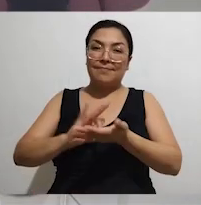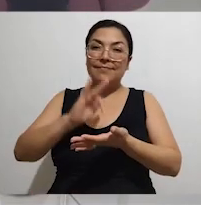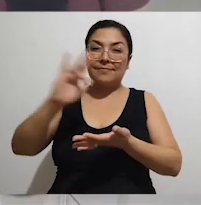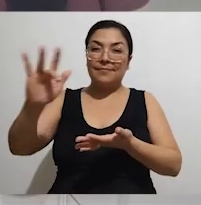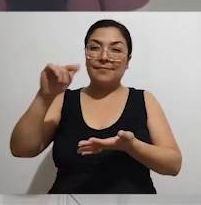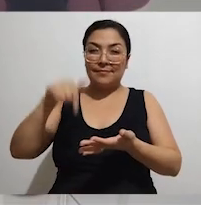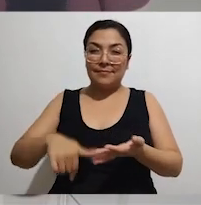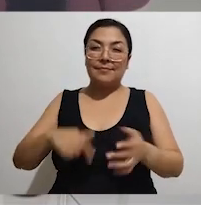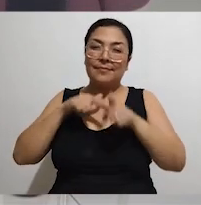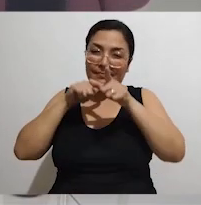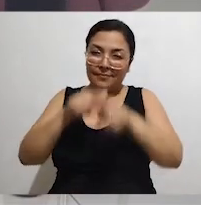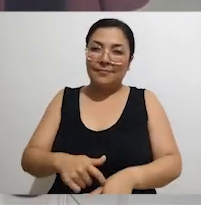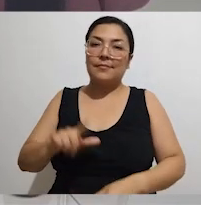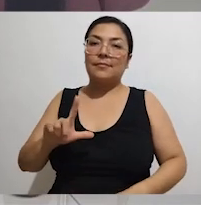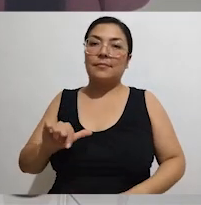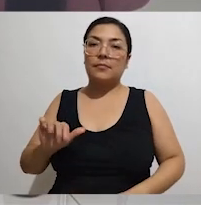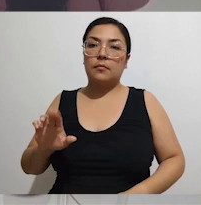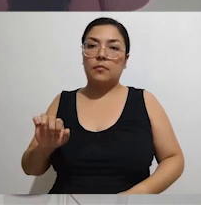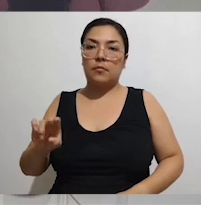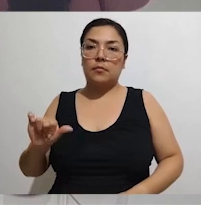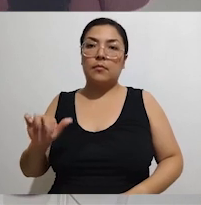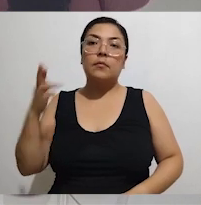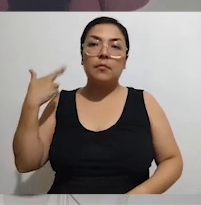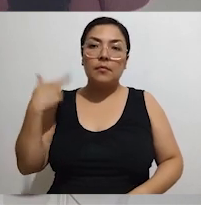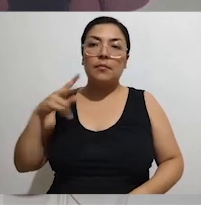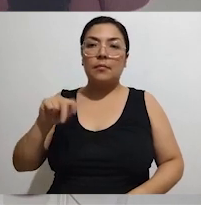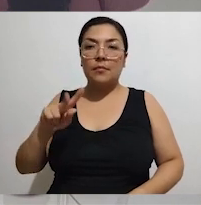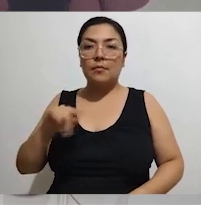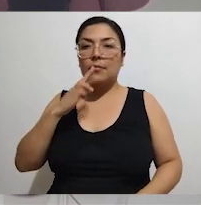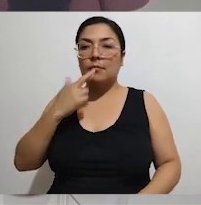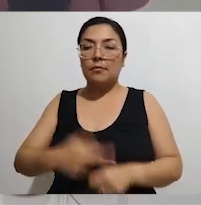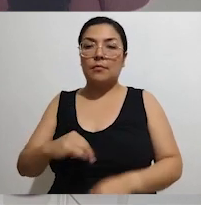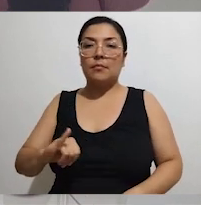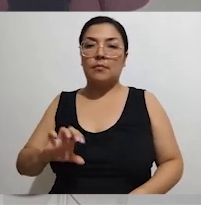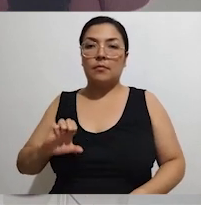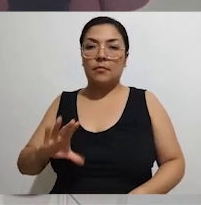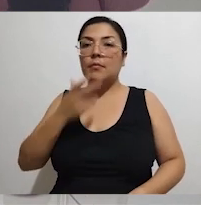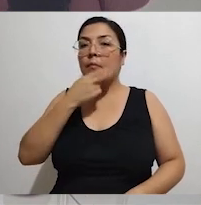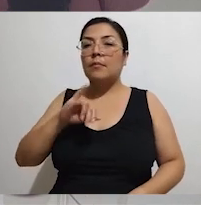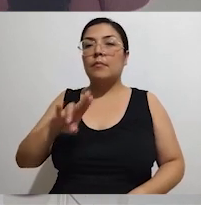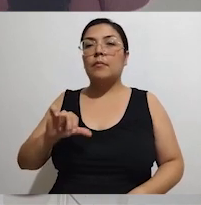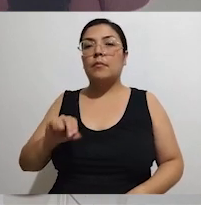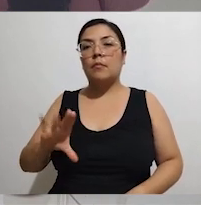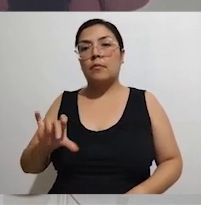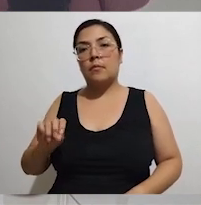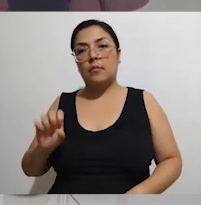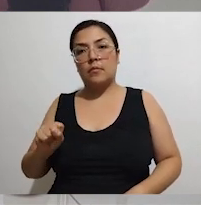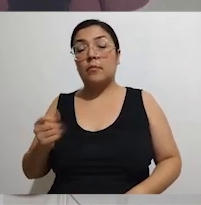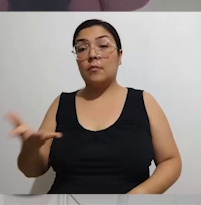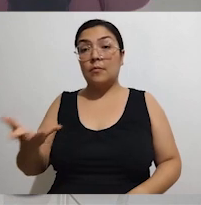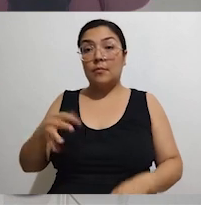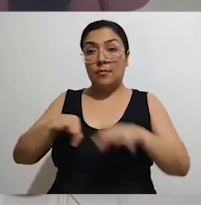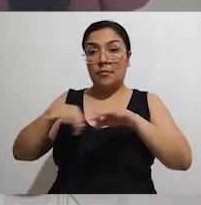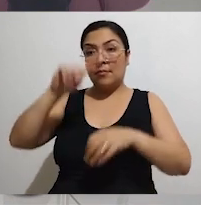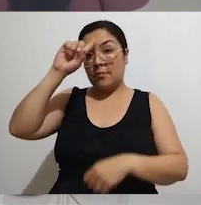Gracias por continuar con nosotros en La Urna, programa de radio y televisión del Instituto Electoral de Coahuila. Juan Carlos Cisneros Ruiz, consejero electoral, está aquí con nosotros